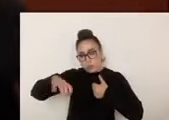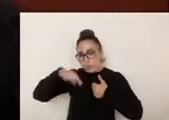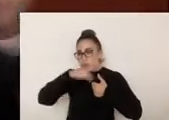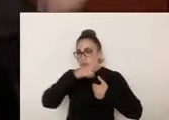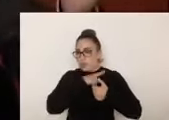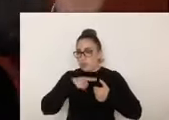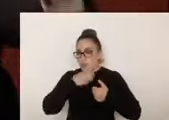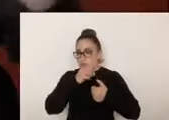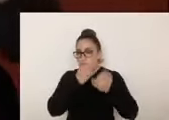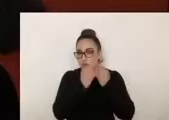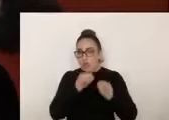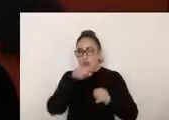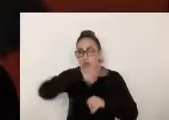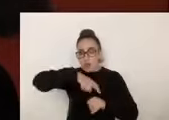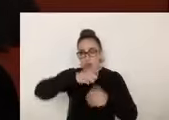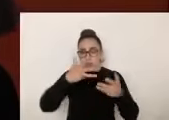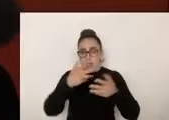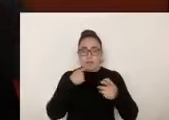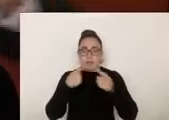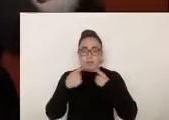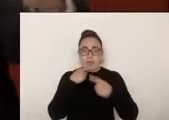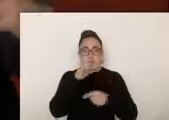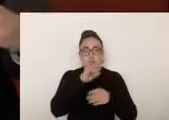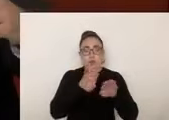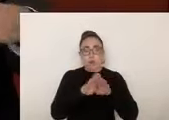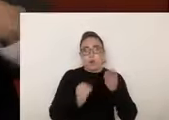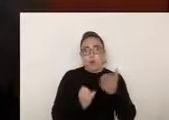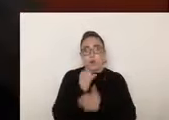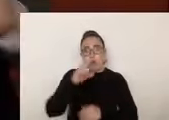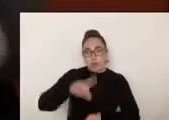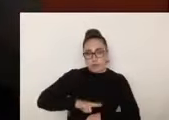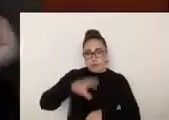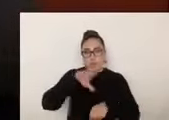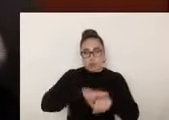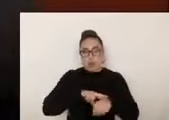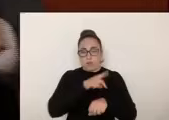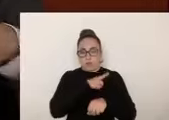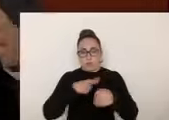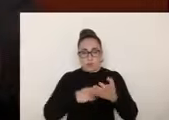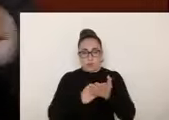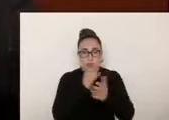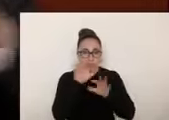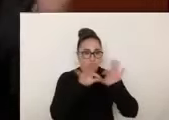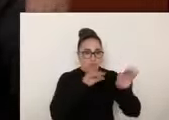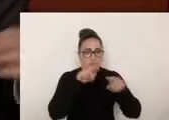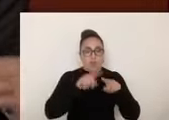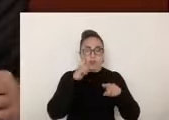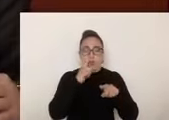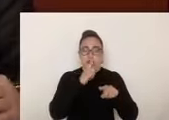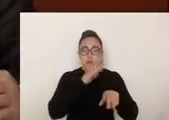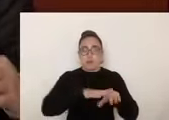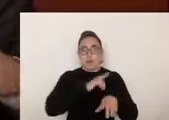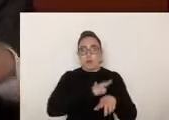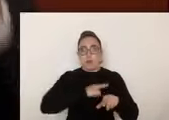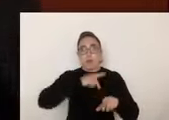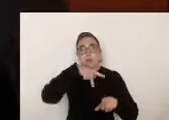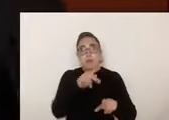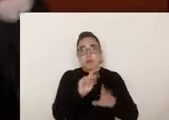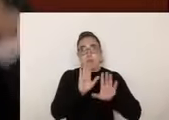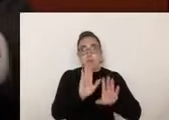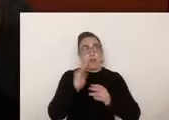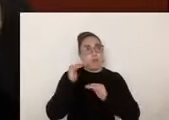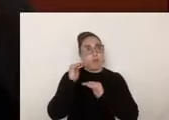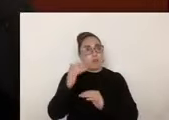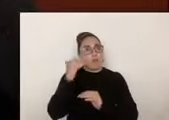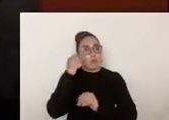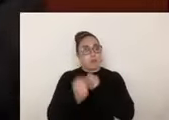elija democráticamente, como se elige a la gobernadora, al gobernador del Banco Central, pero que durante unos años no se le pueda sacar. ¡Wow! ¿no? Es